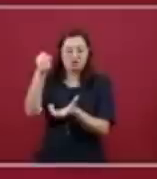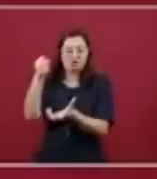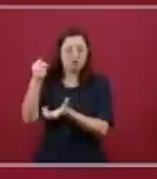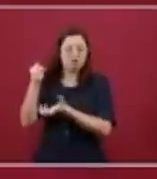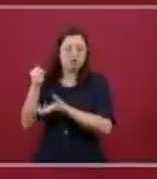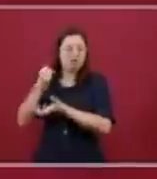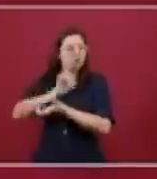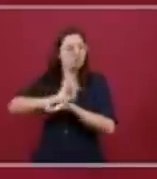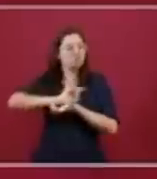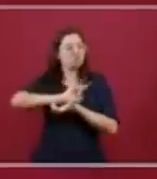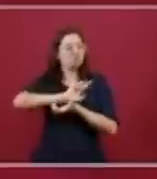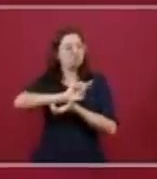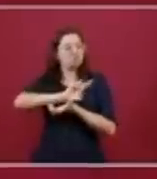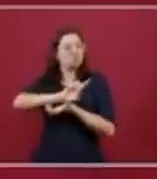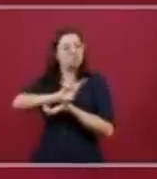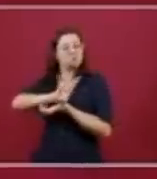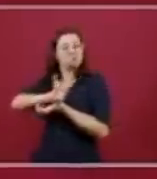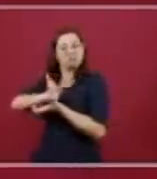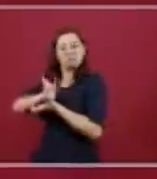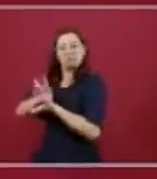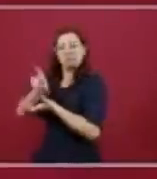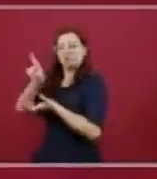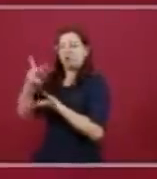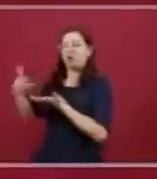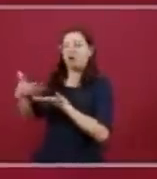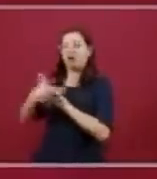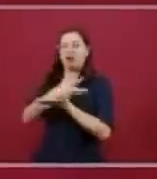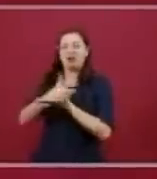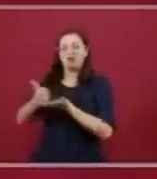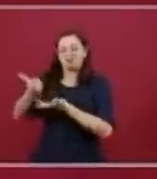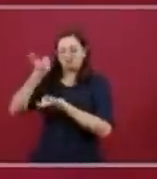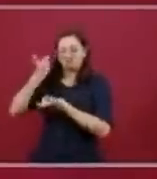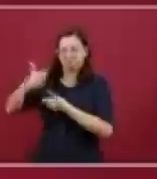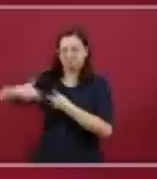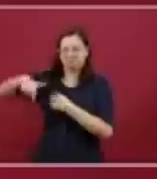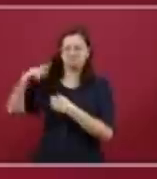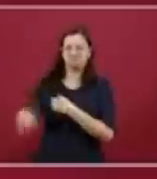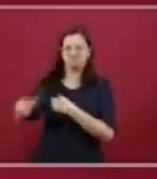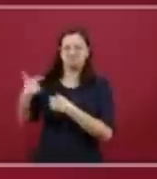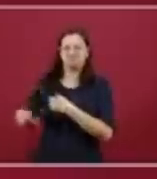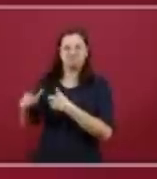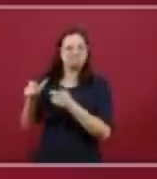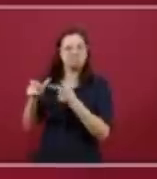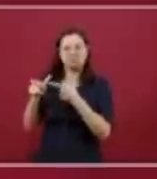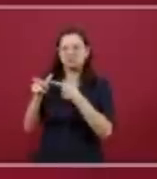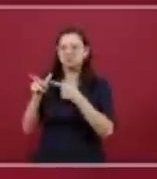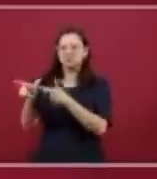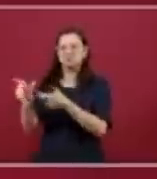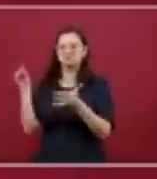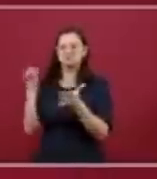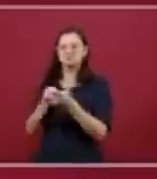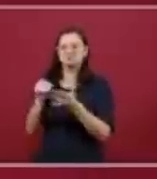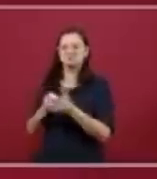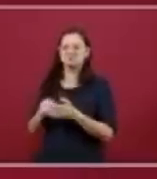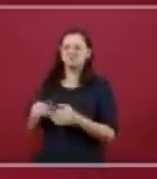trabajadores y ellos sigan ganando sueldos elevadísimos y dándose la gran vida. Pero ese